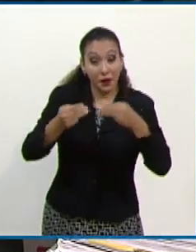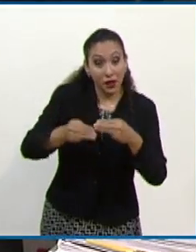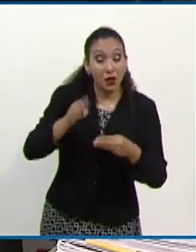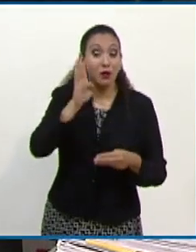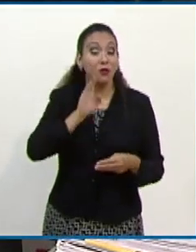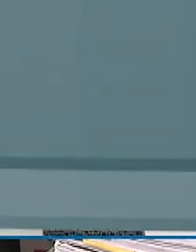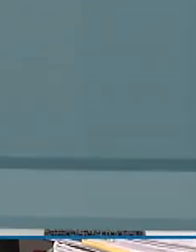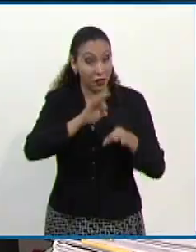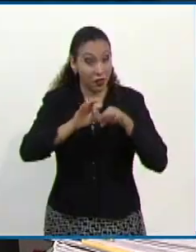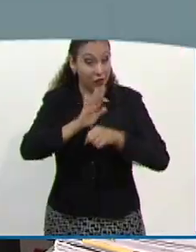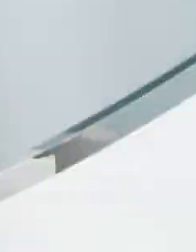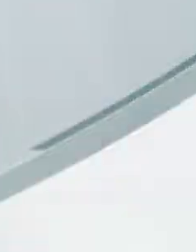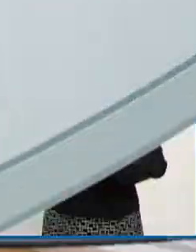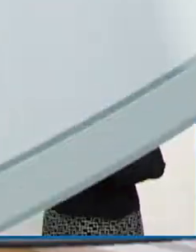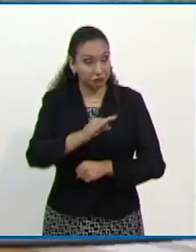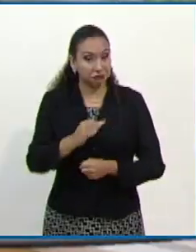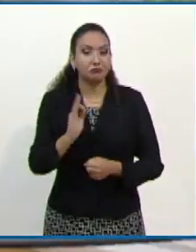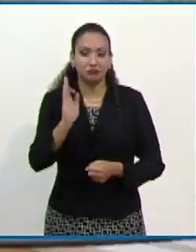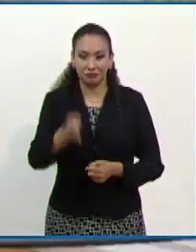estrés.